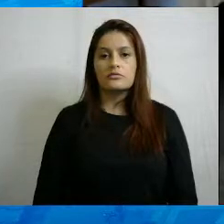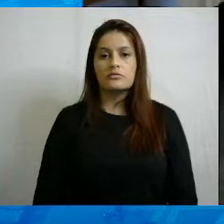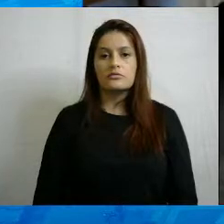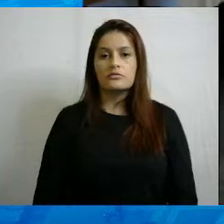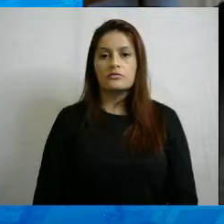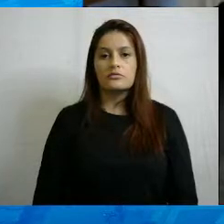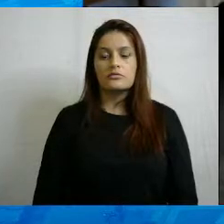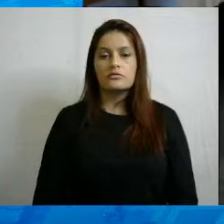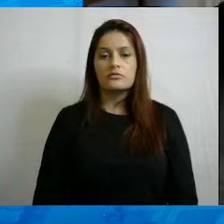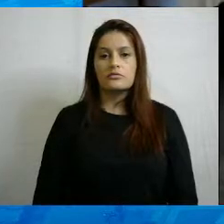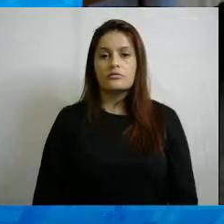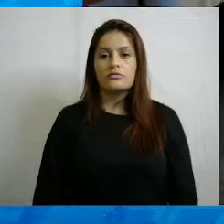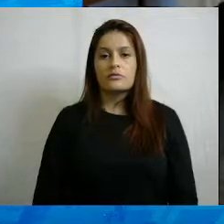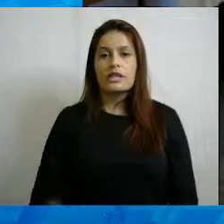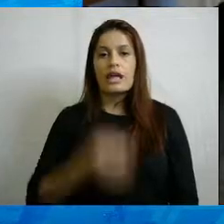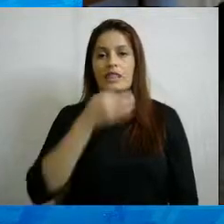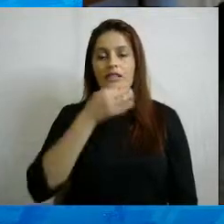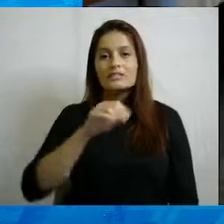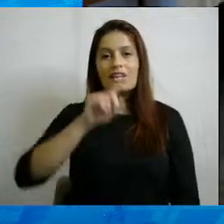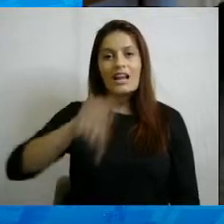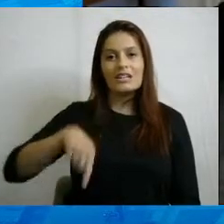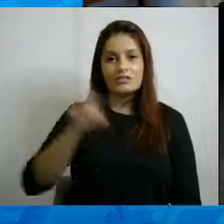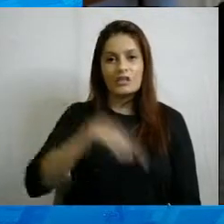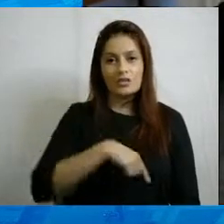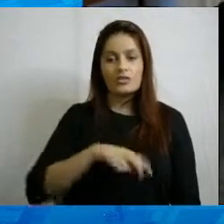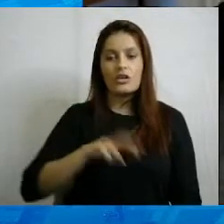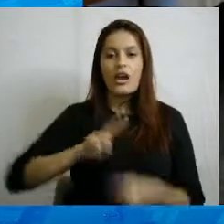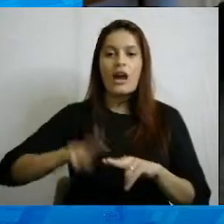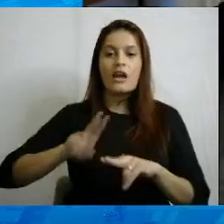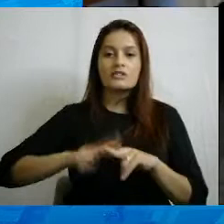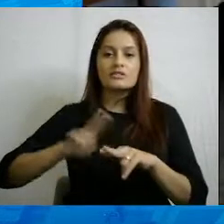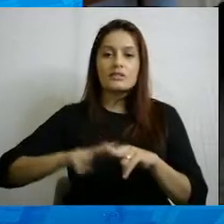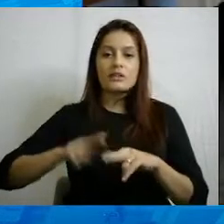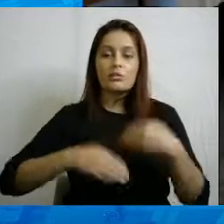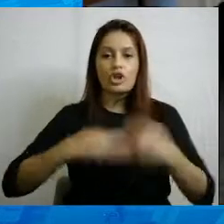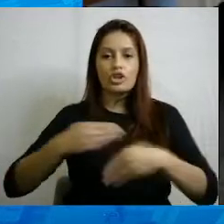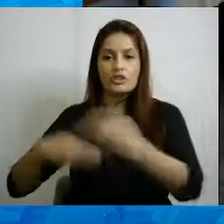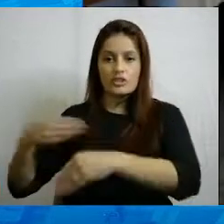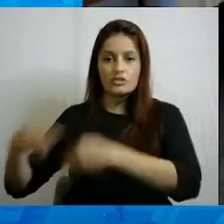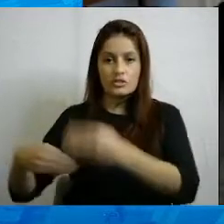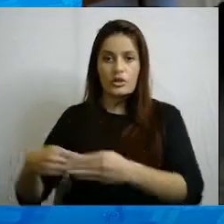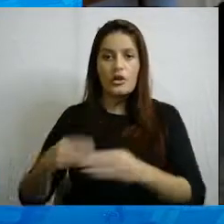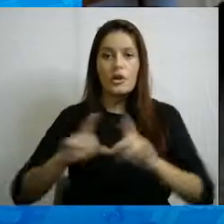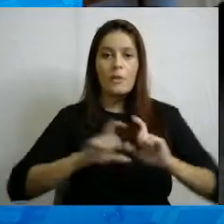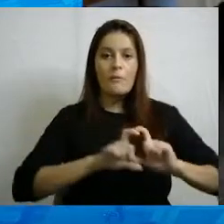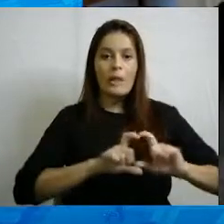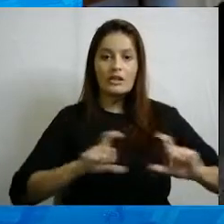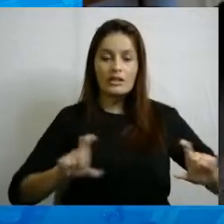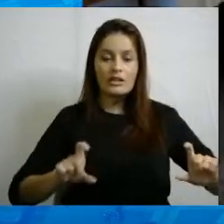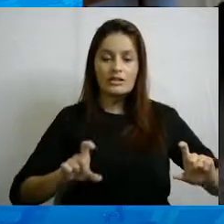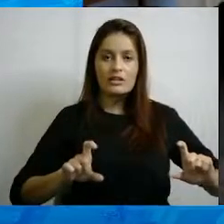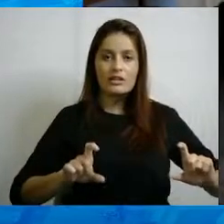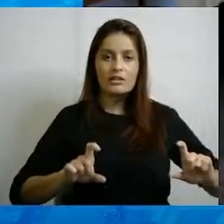se llevó a propósito de la gestión para la solicitud de esta patente